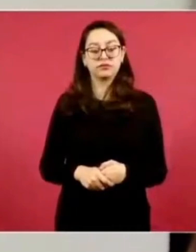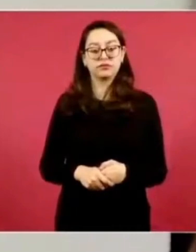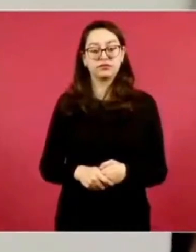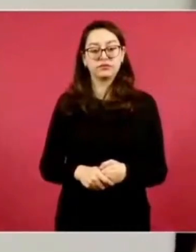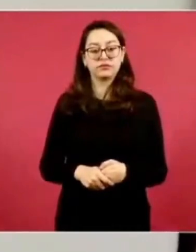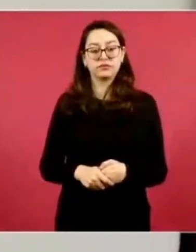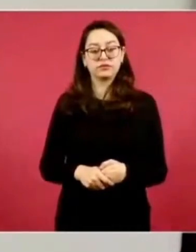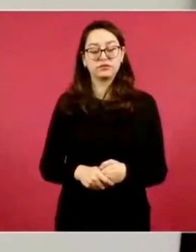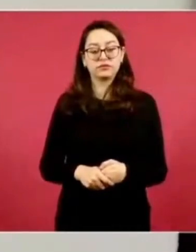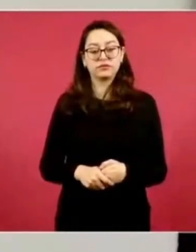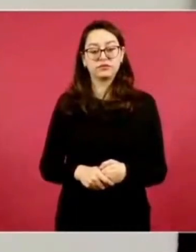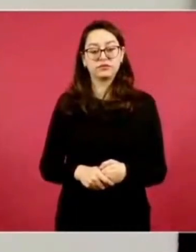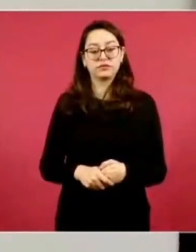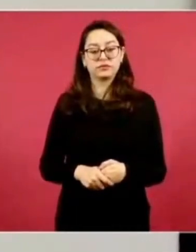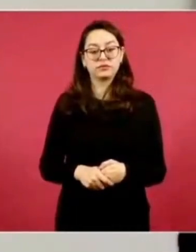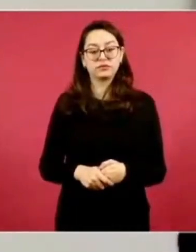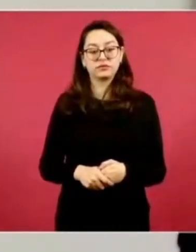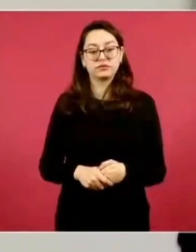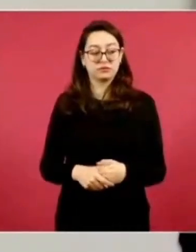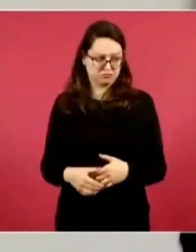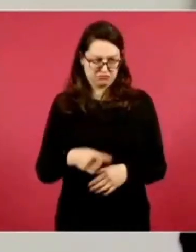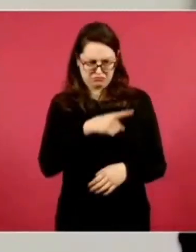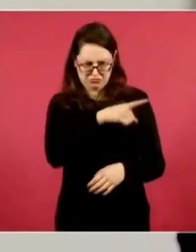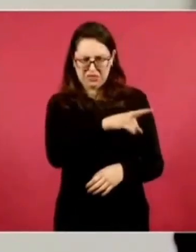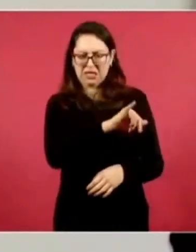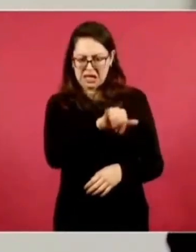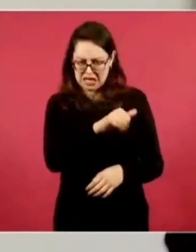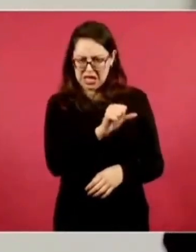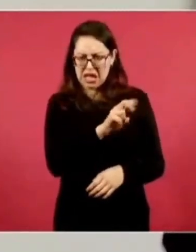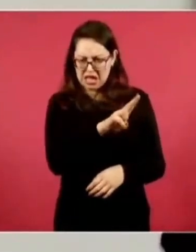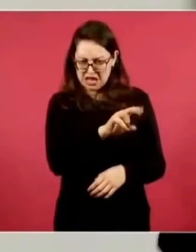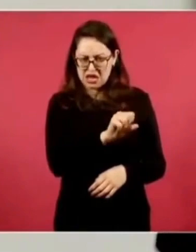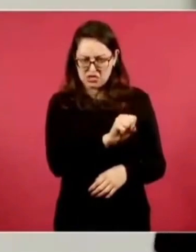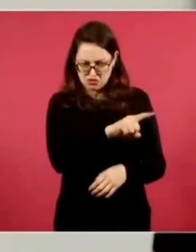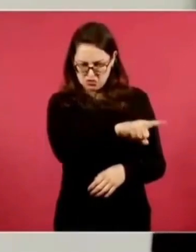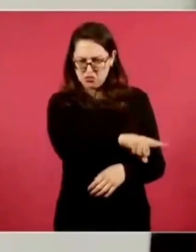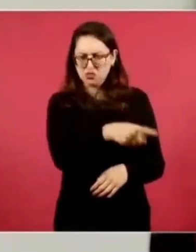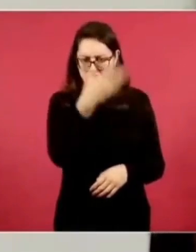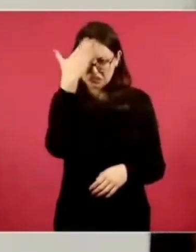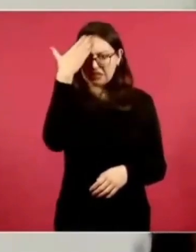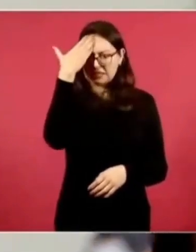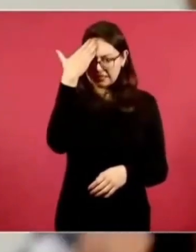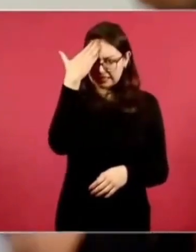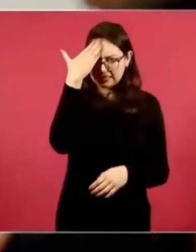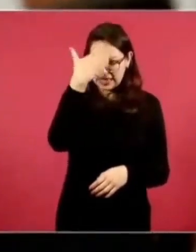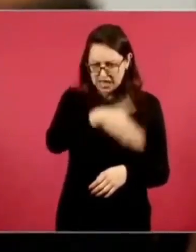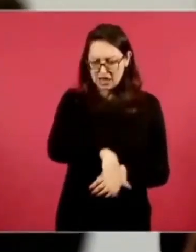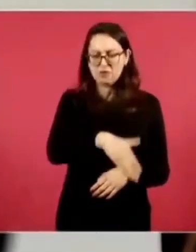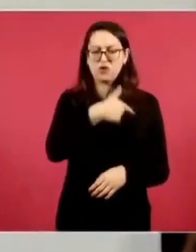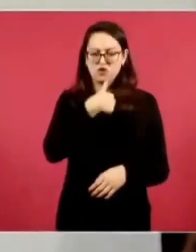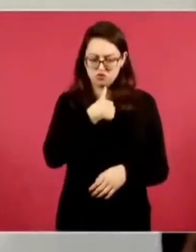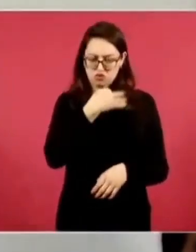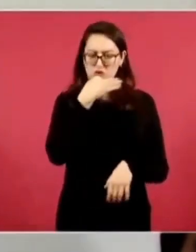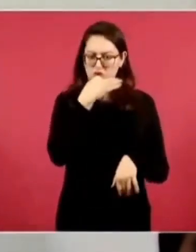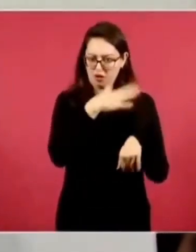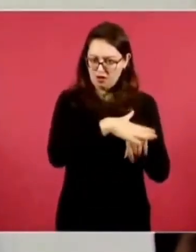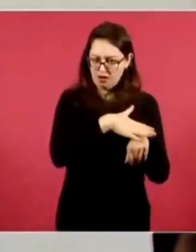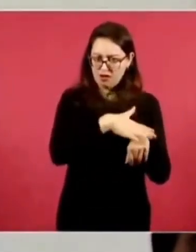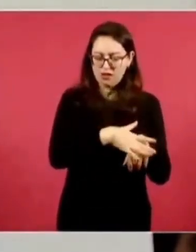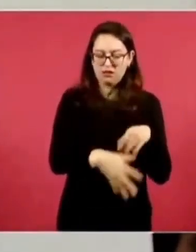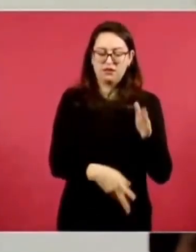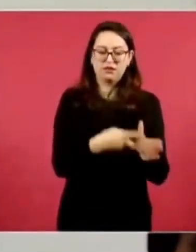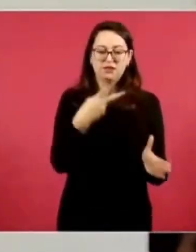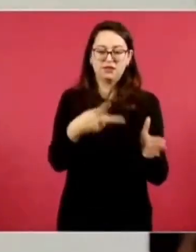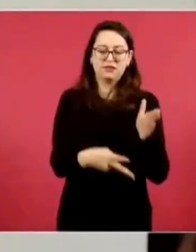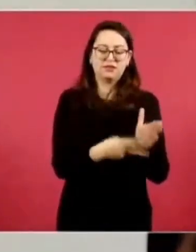de esto está consciente el vocero de la presidencia, Jesús Ramírez Cuevas, porque yo en su momento se lo he hecho saber. Y